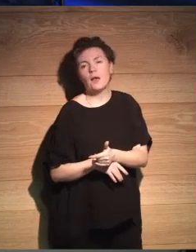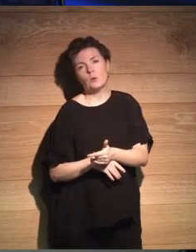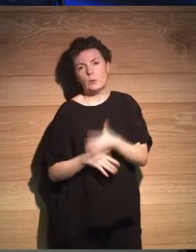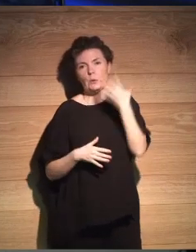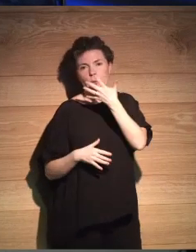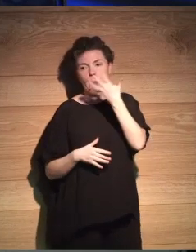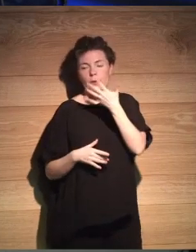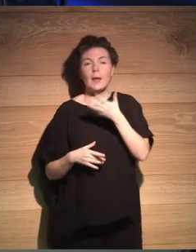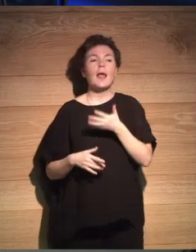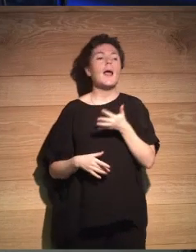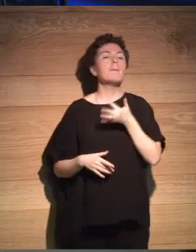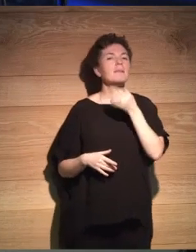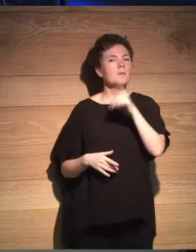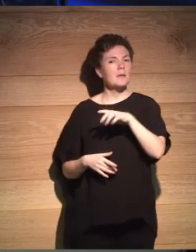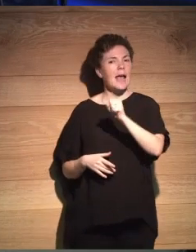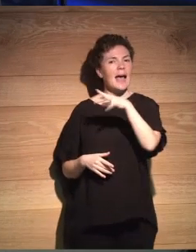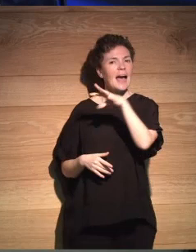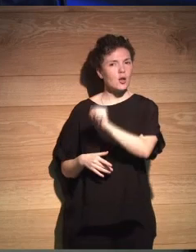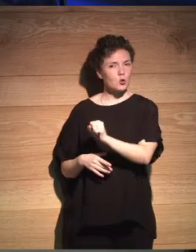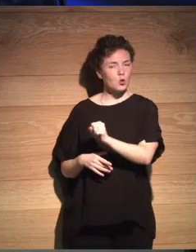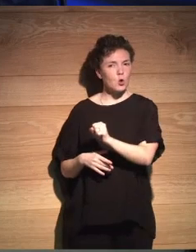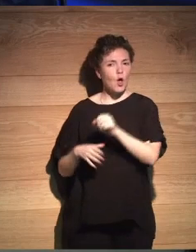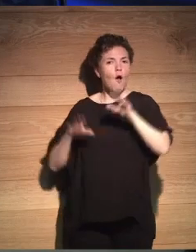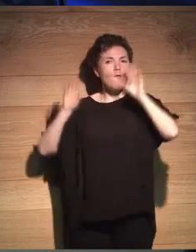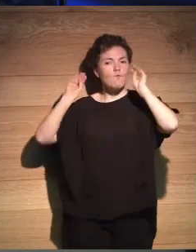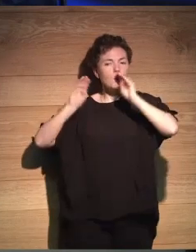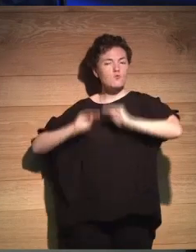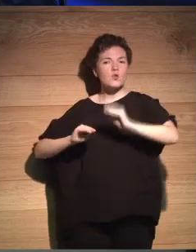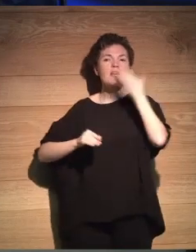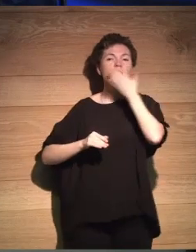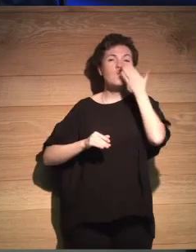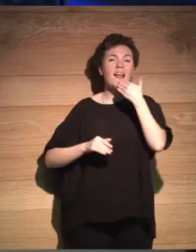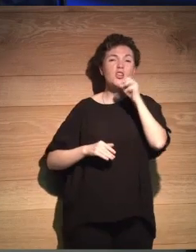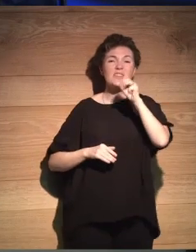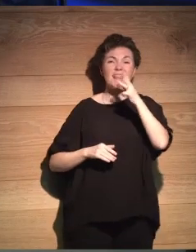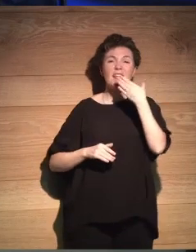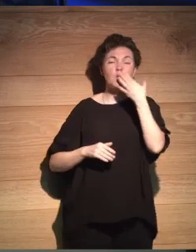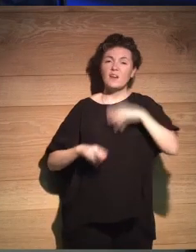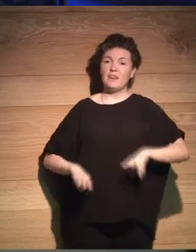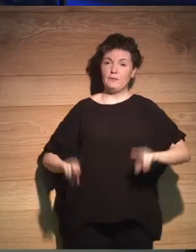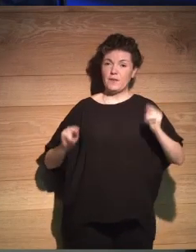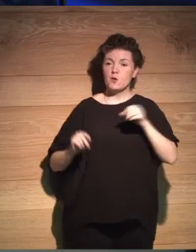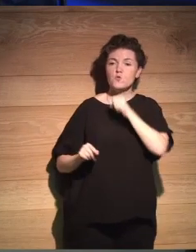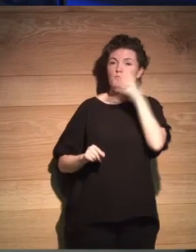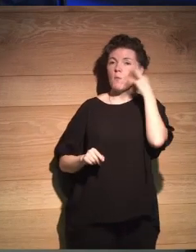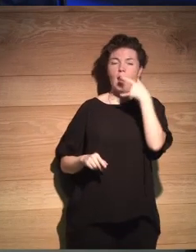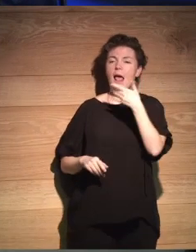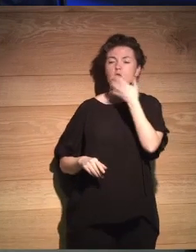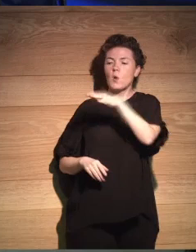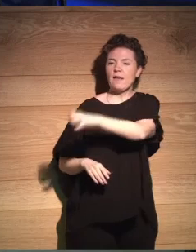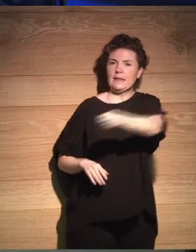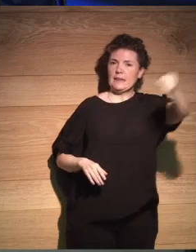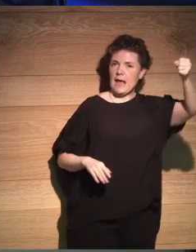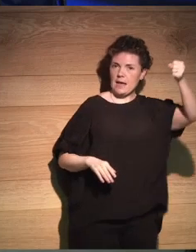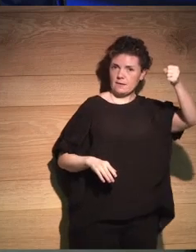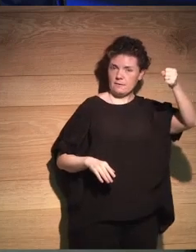era autodidacta, digamos, se formó, dejó la escuela con 13 años. Su abuela lo sacó de la